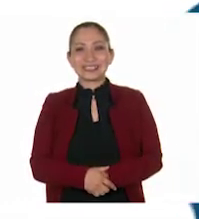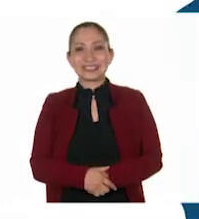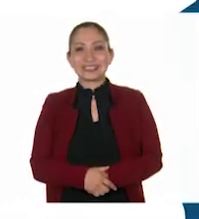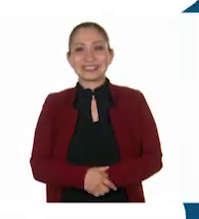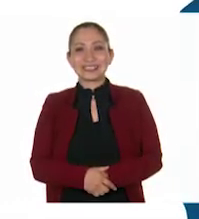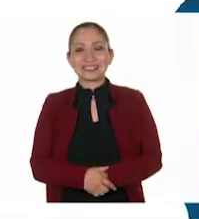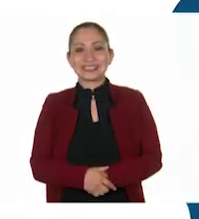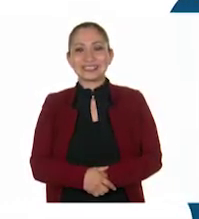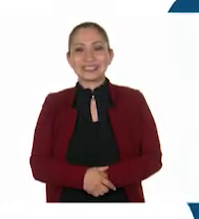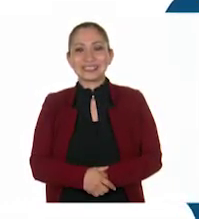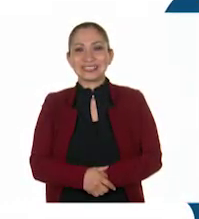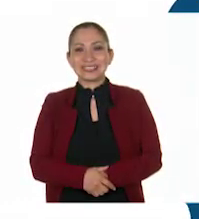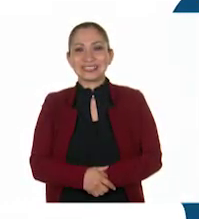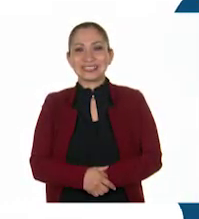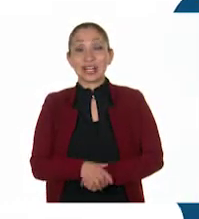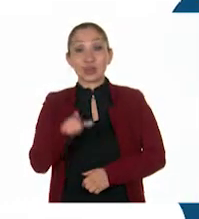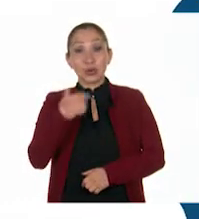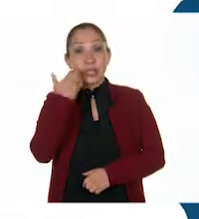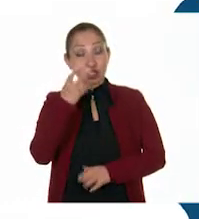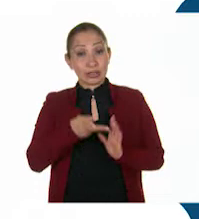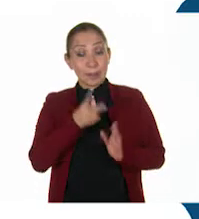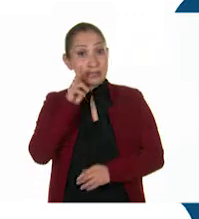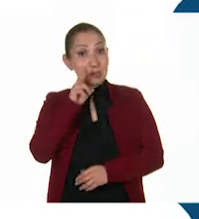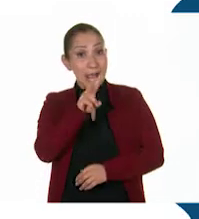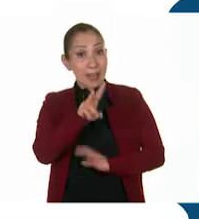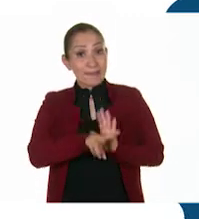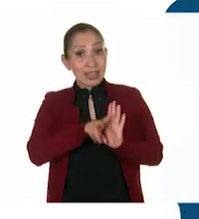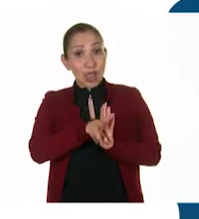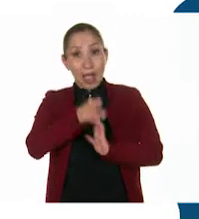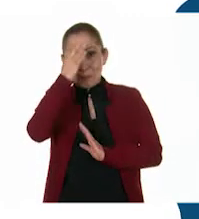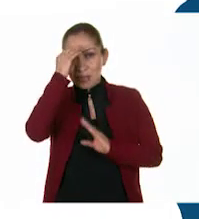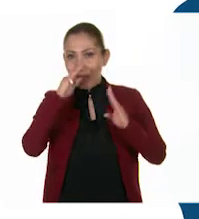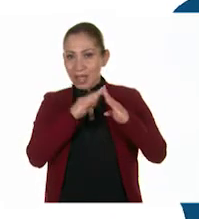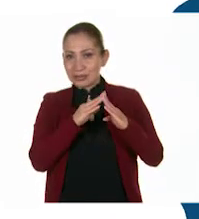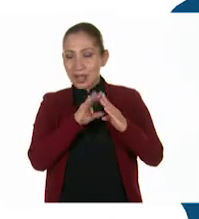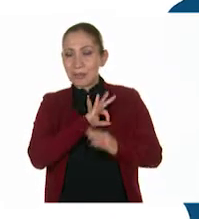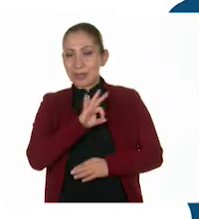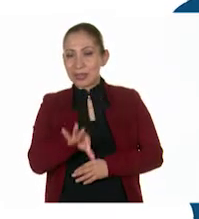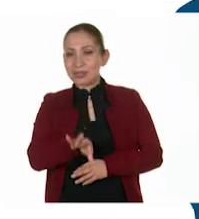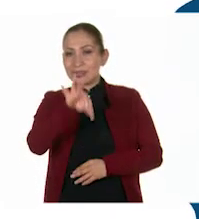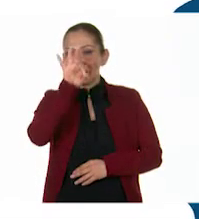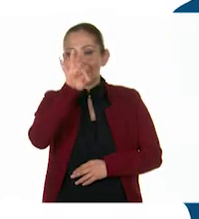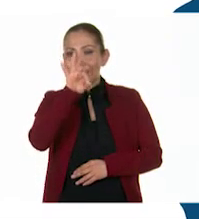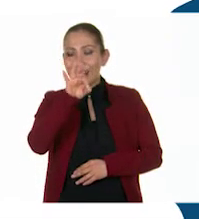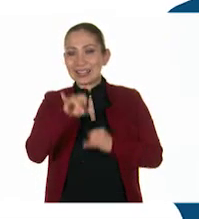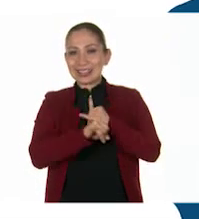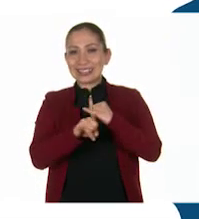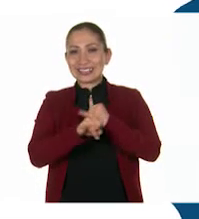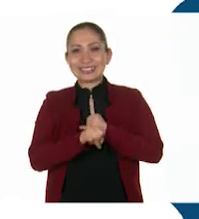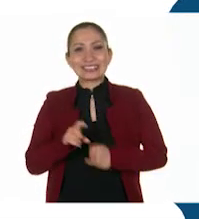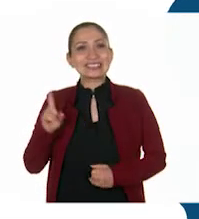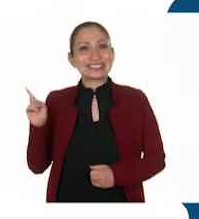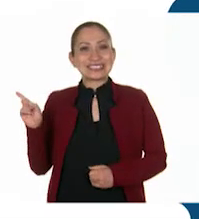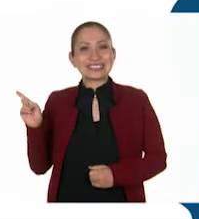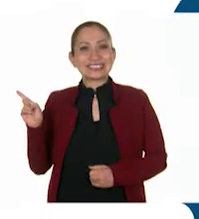conalitech.sep.gov.mx. Si quieres volver a ver los programas de Aprende en Casa, los puedes encontrar en la siguiente liga: